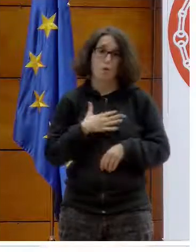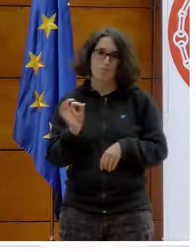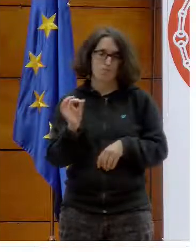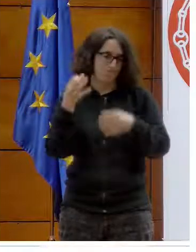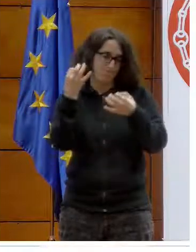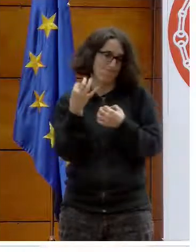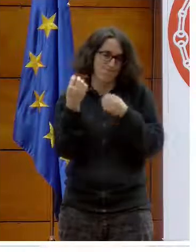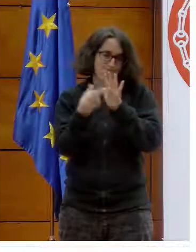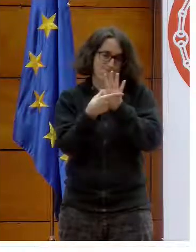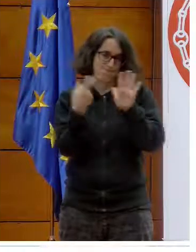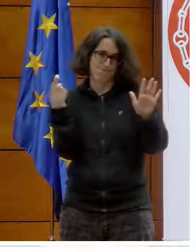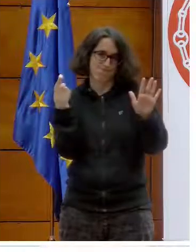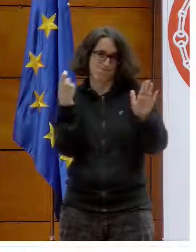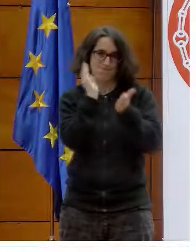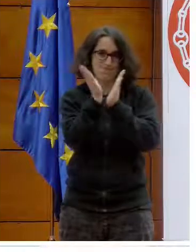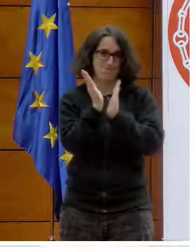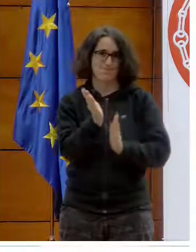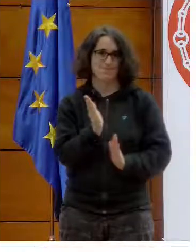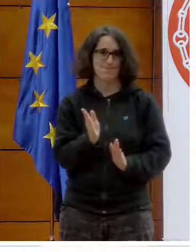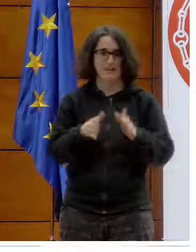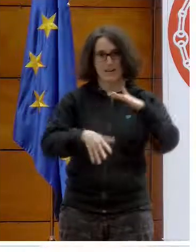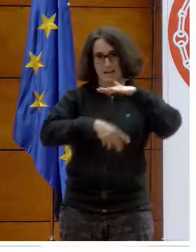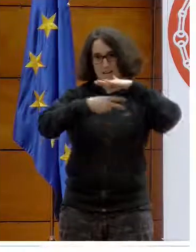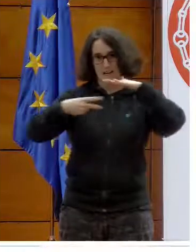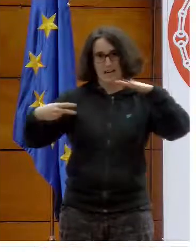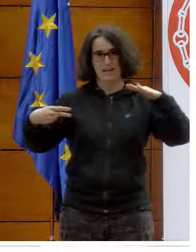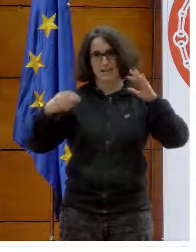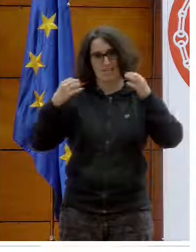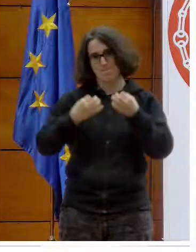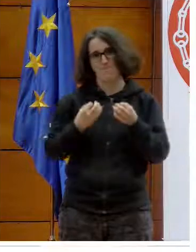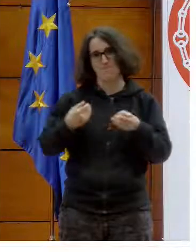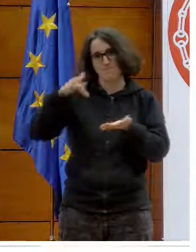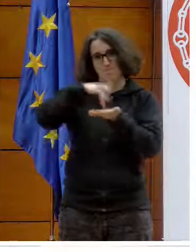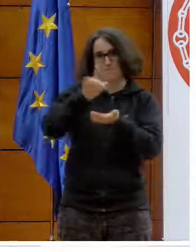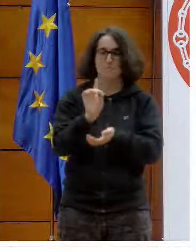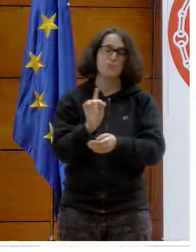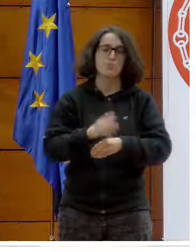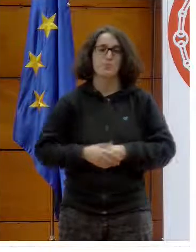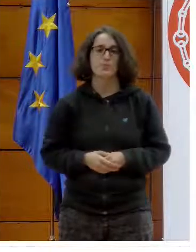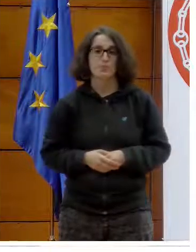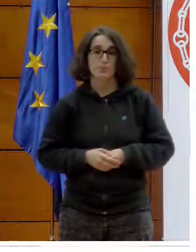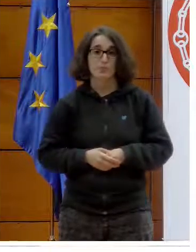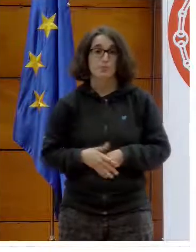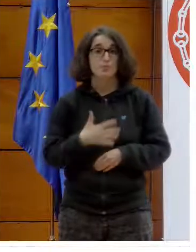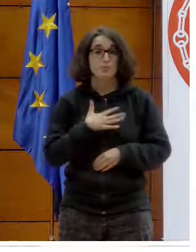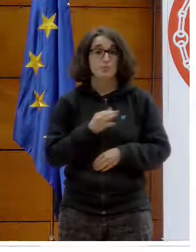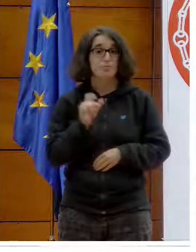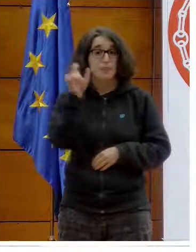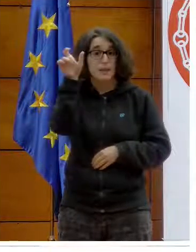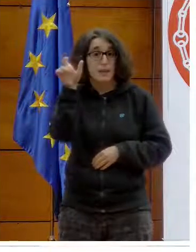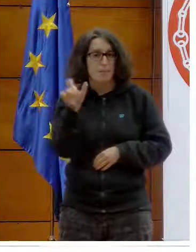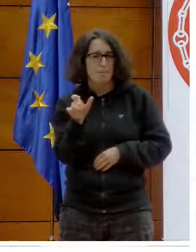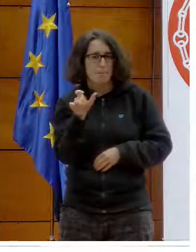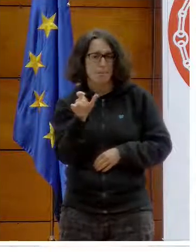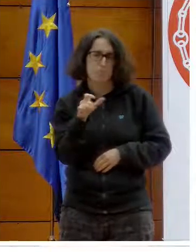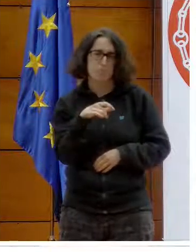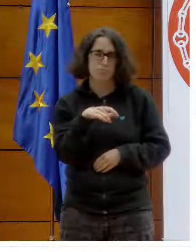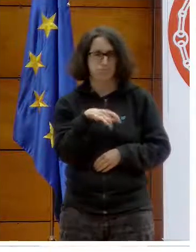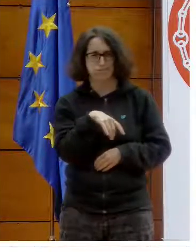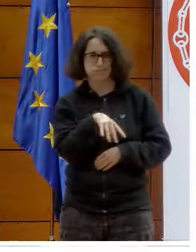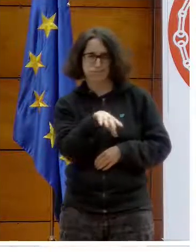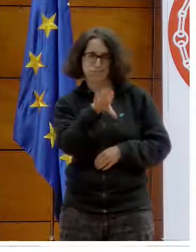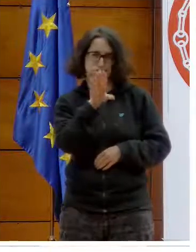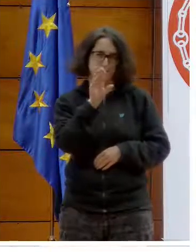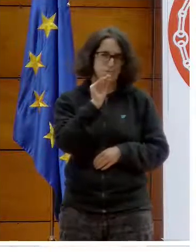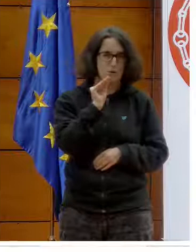realizar la terapia subacuática. Nos podemos encontrar una persona con incapacidad para la comprensión o el